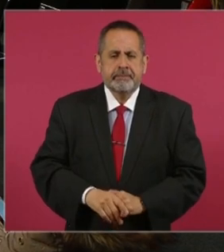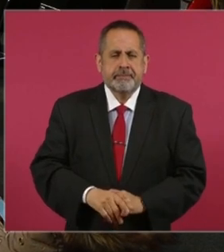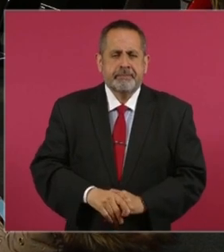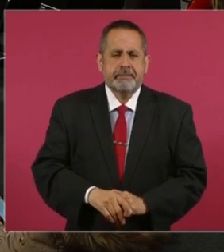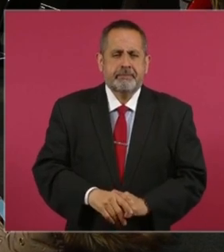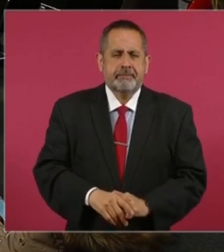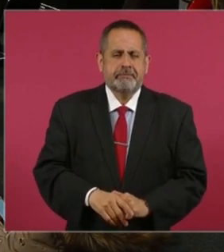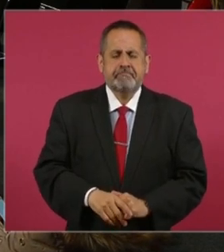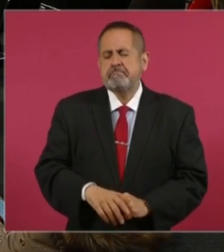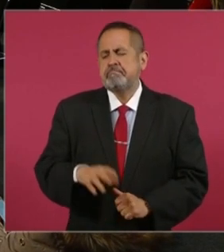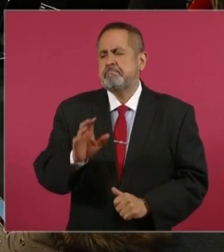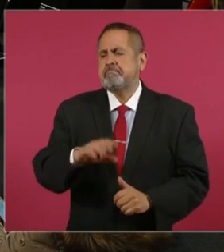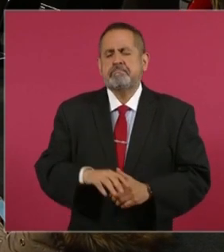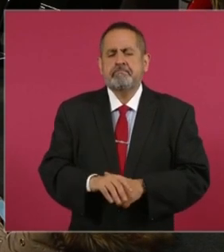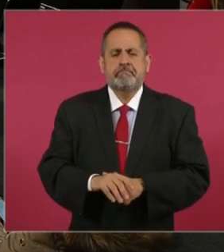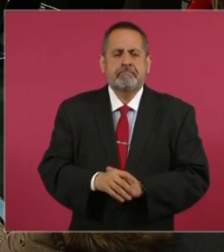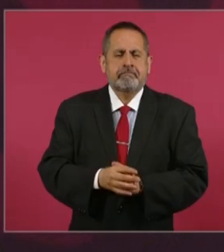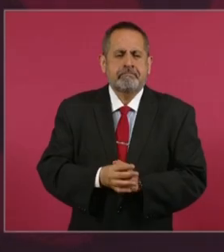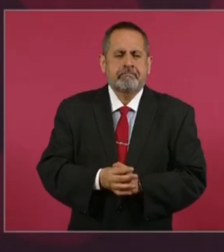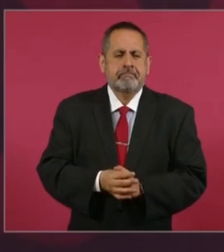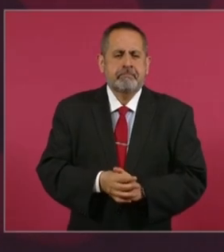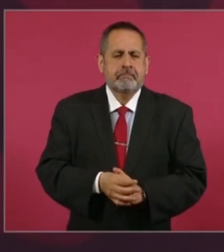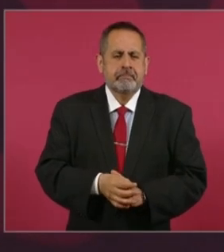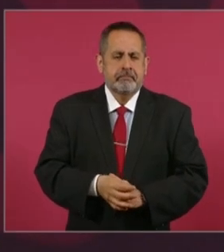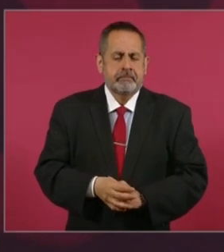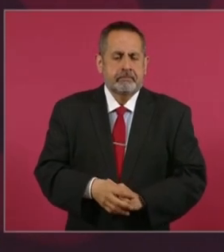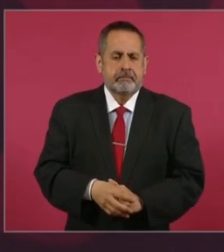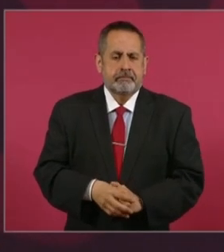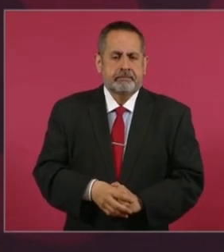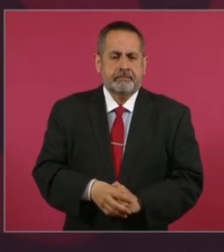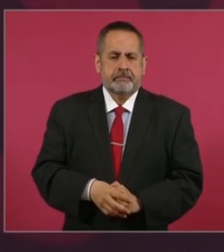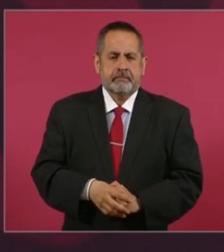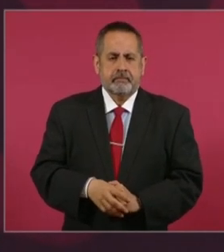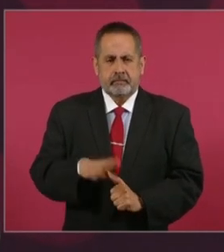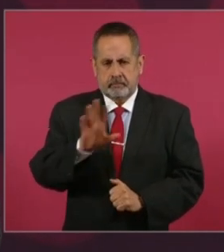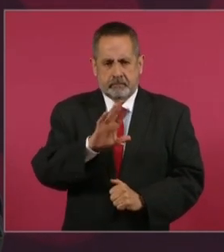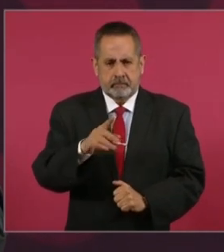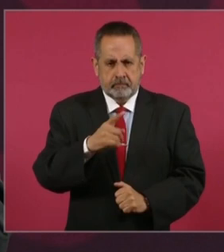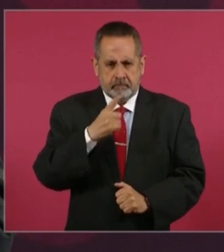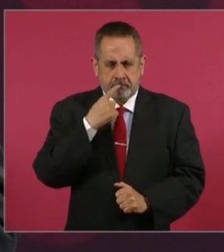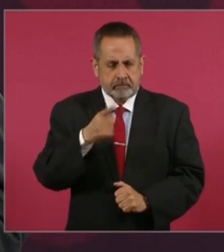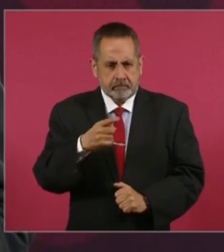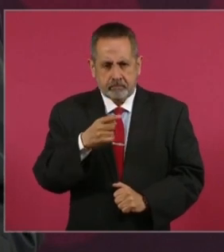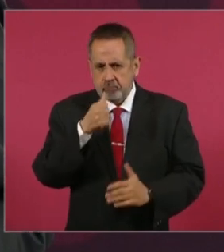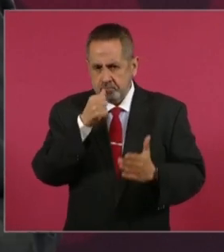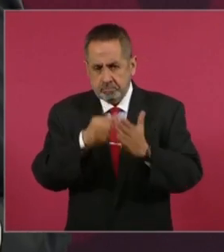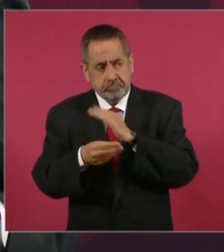No, no, no, no, nada más que acuse en recibo.